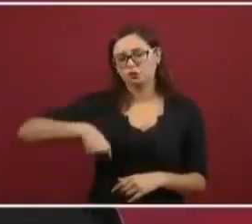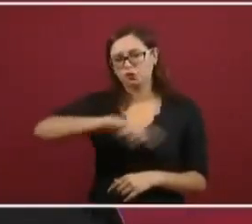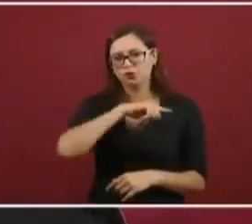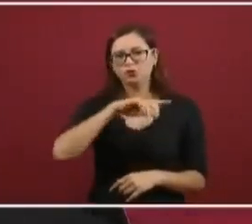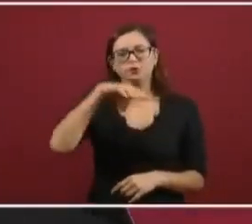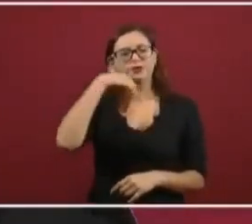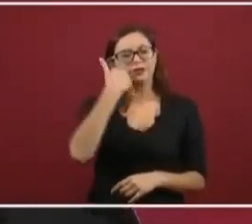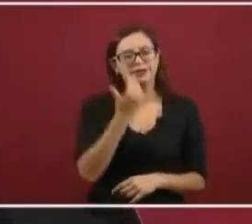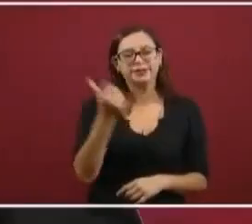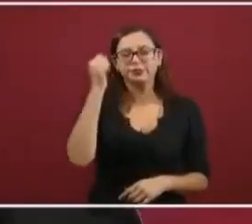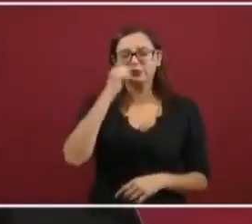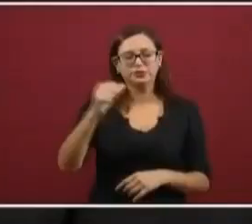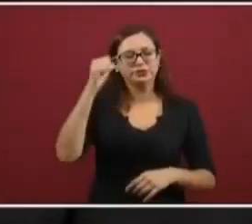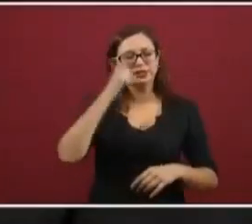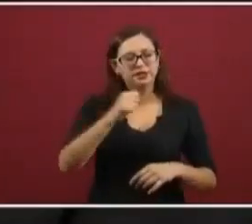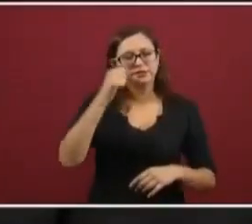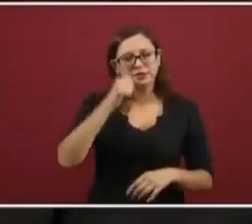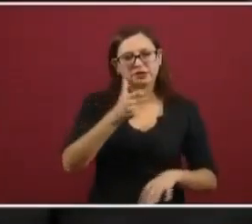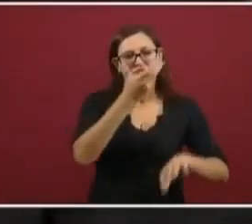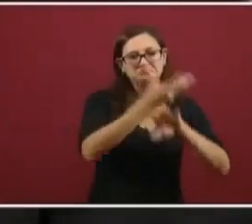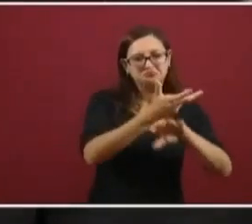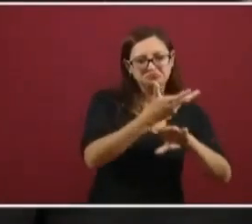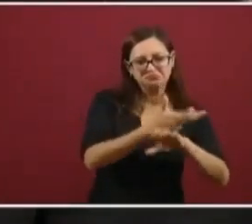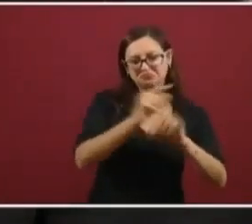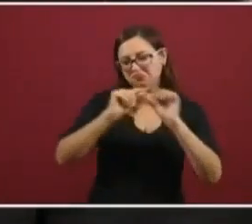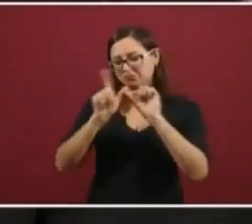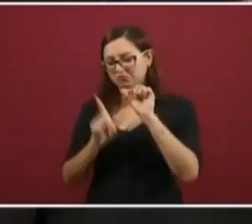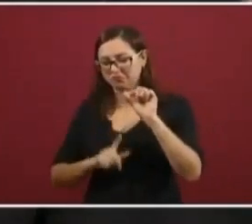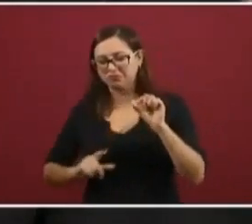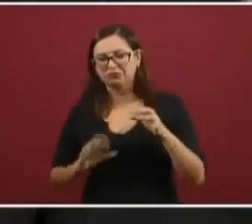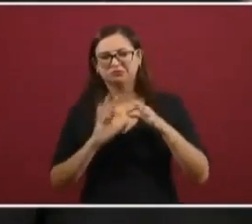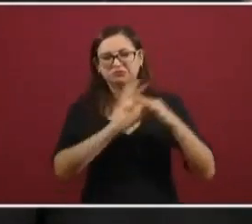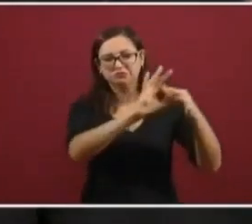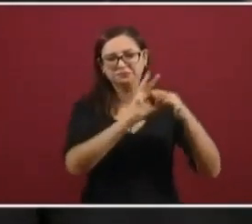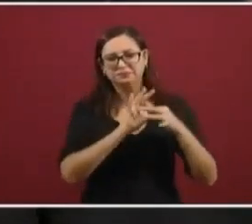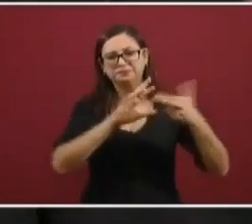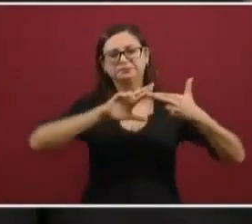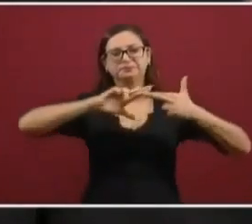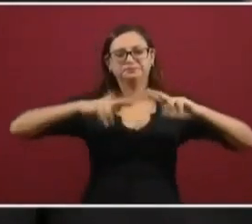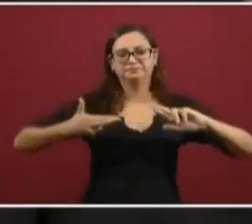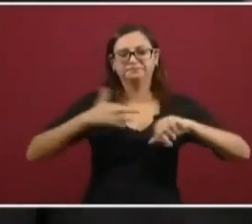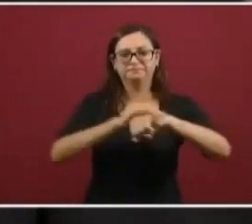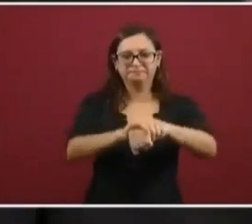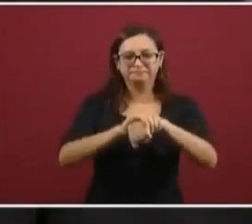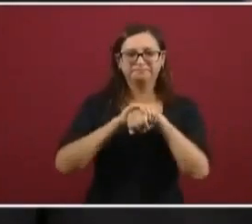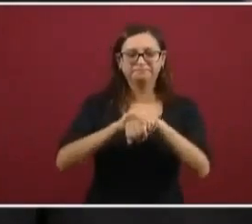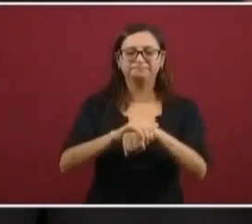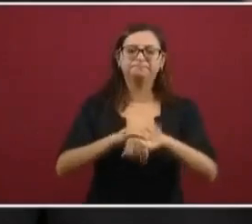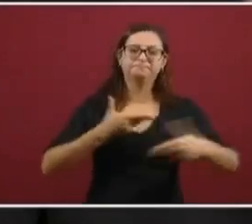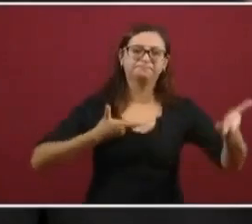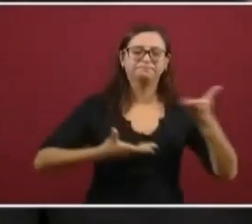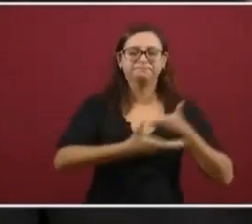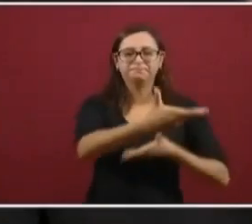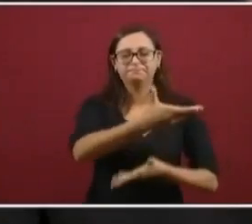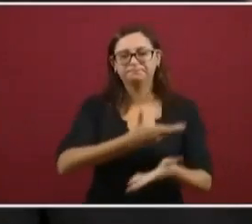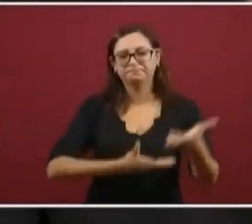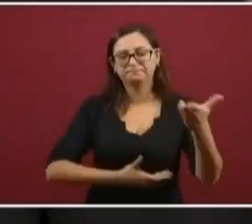siempre relaciones de amistad y de